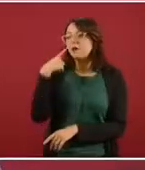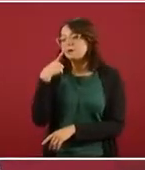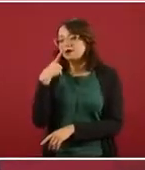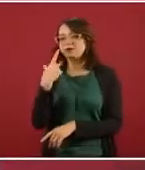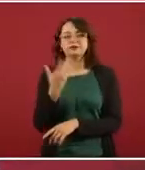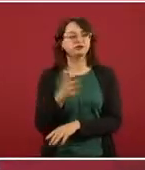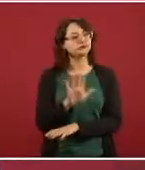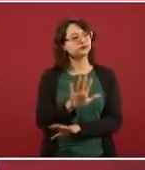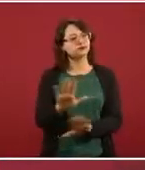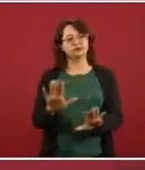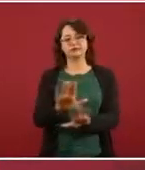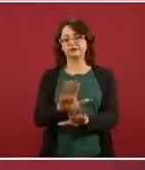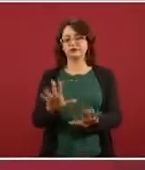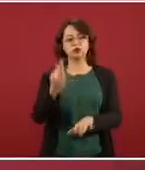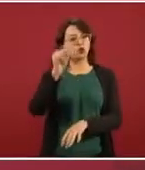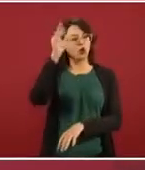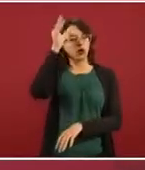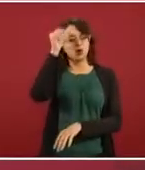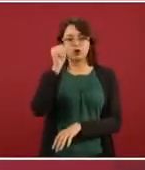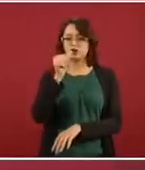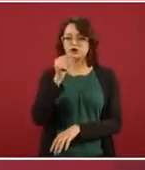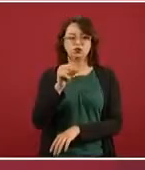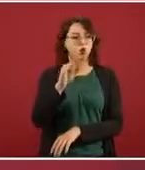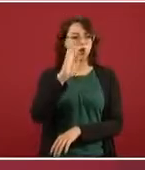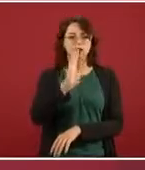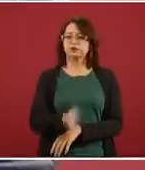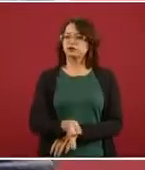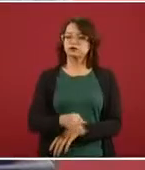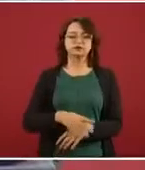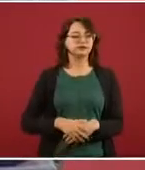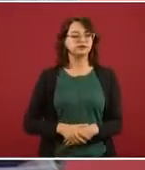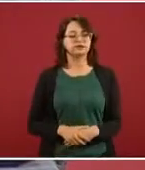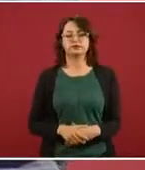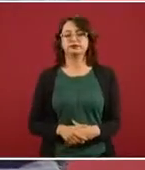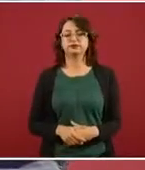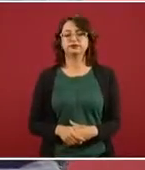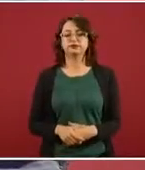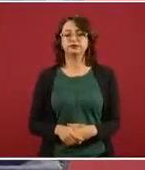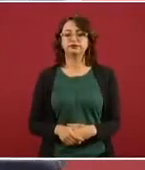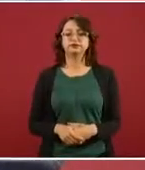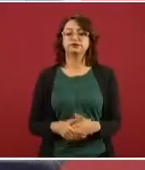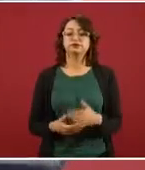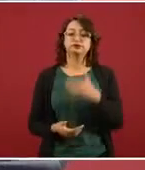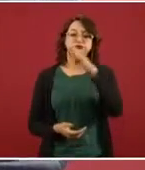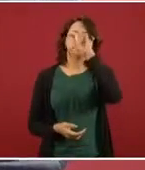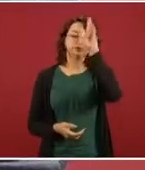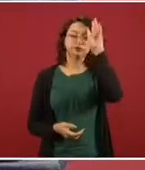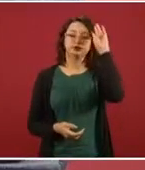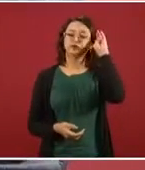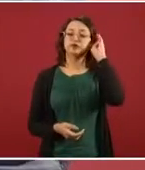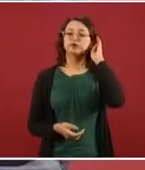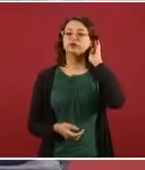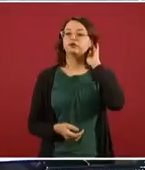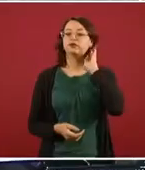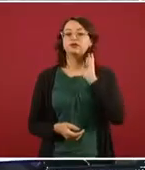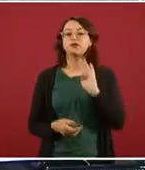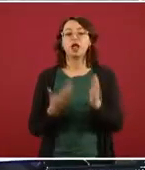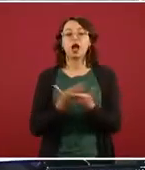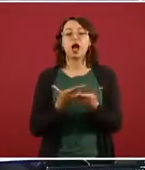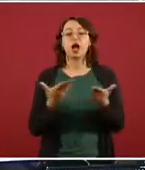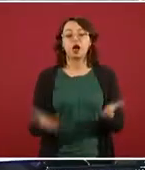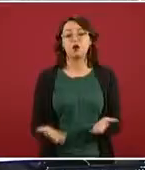Entonces, no se aceptó, y lo que se está proponiendo es que si hay